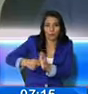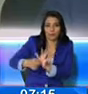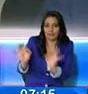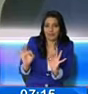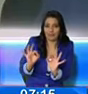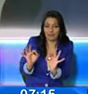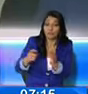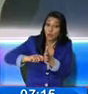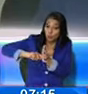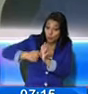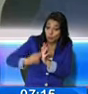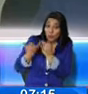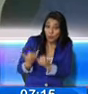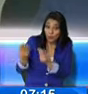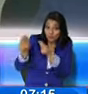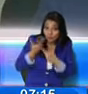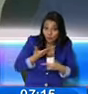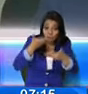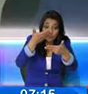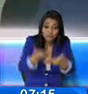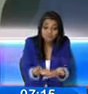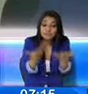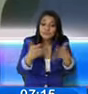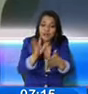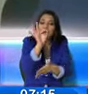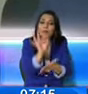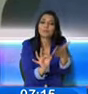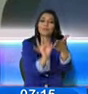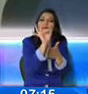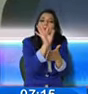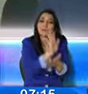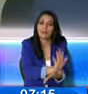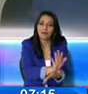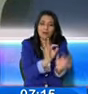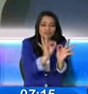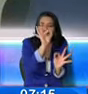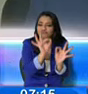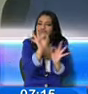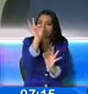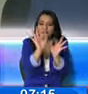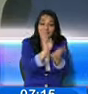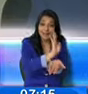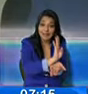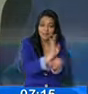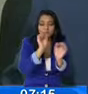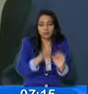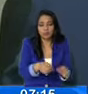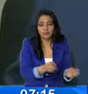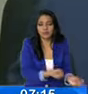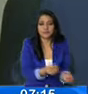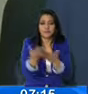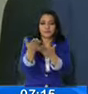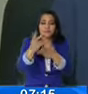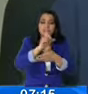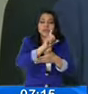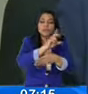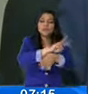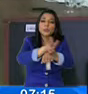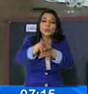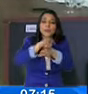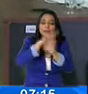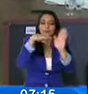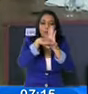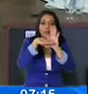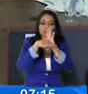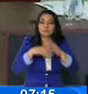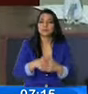y ahí sí aprobar los balances del IES para posteriormente enviarlo a la Superintendencia de Bancos.